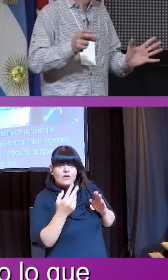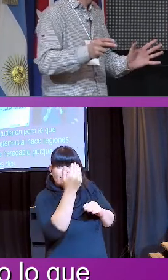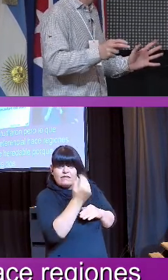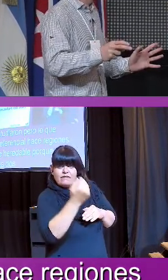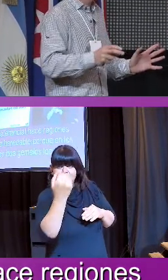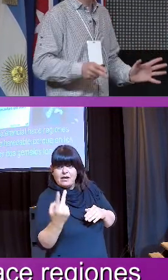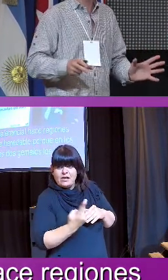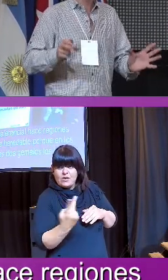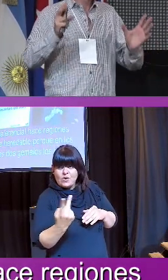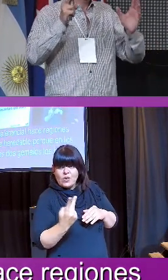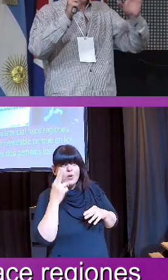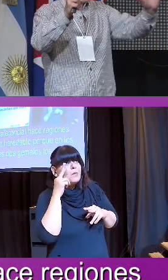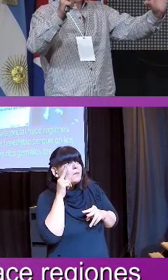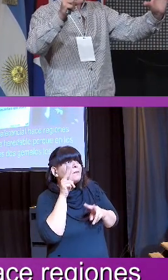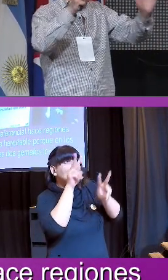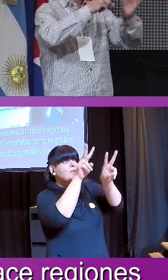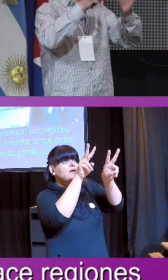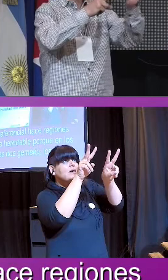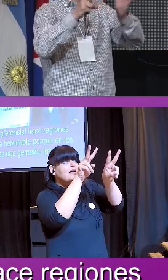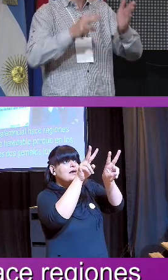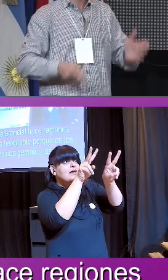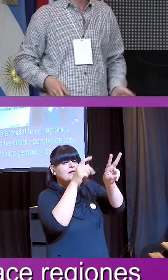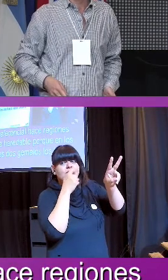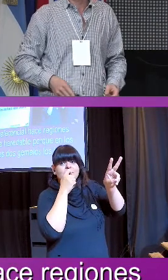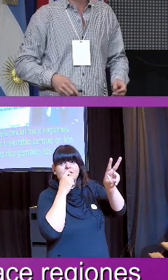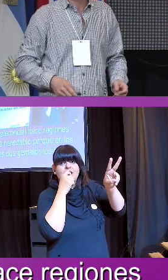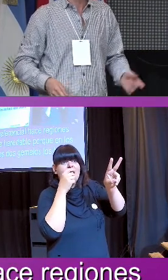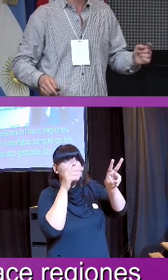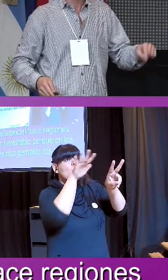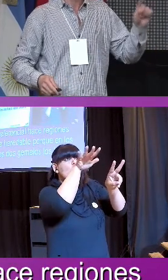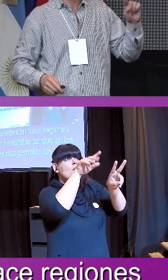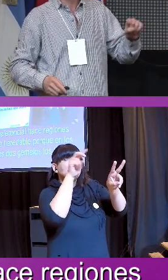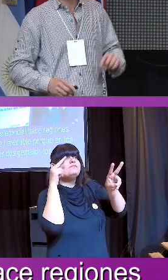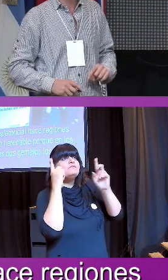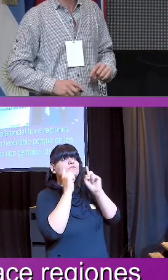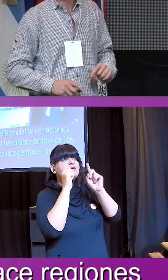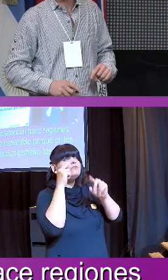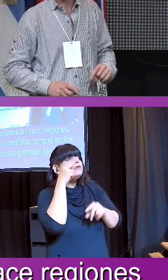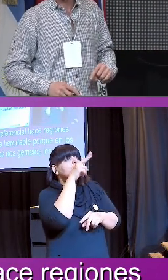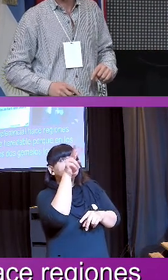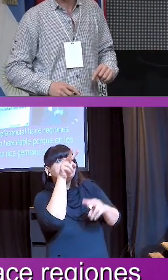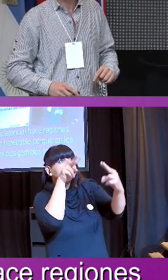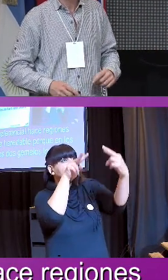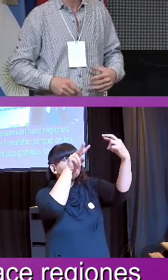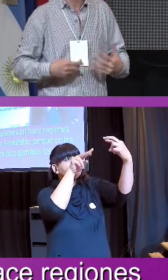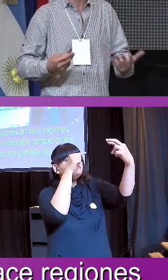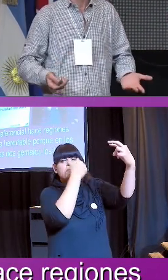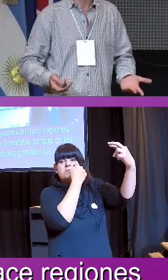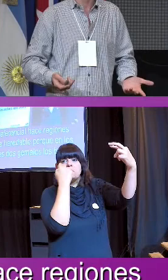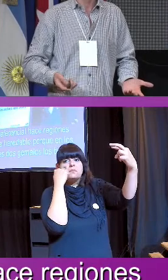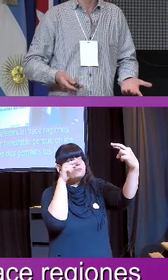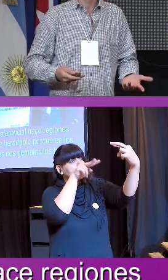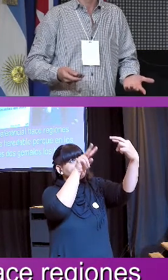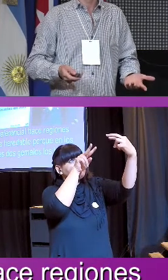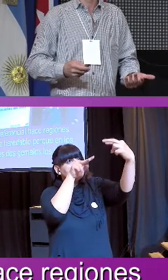gemelitos, miraban, cuando había el mismo estímulo, casi a los mismos lugares, sobre todo en lo que es mirada a los ojos. ¿Sí? Quiere decir que es